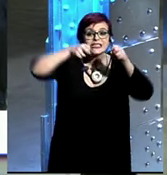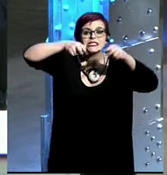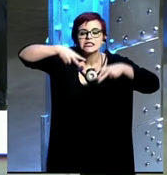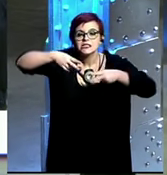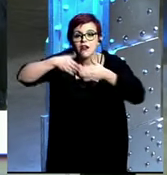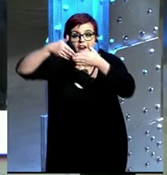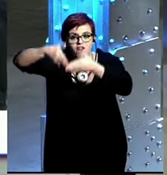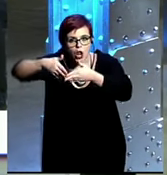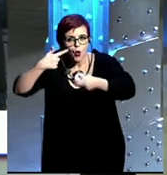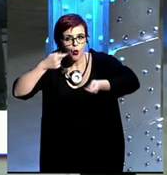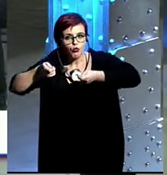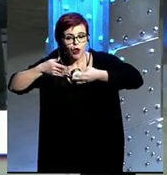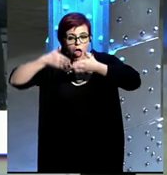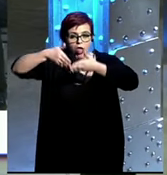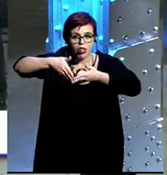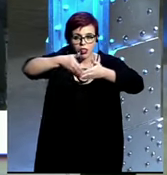Well,